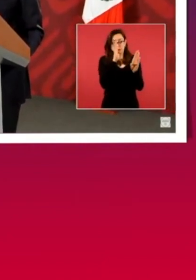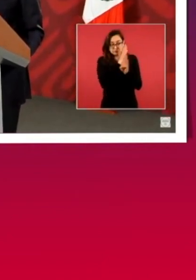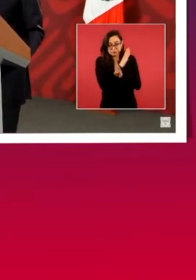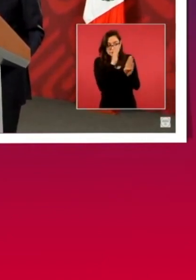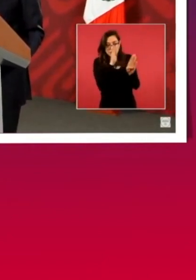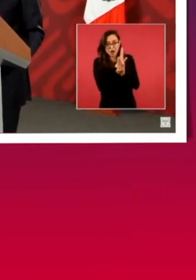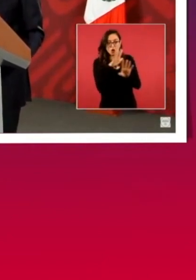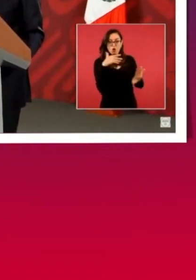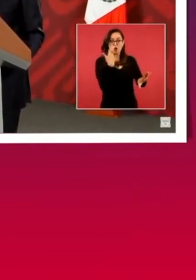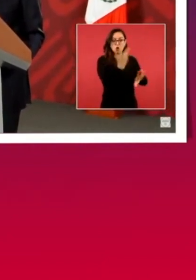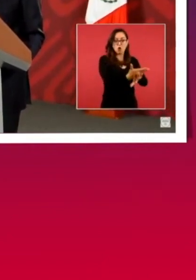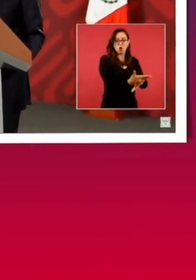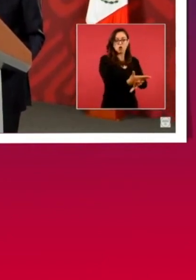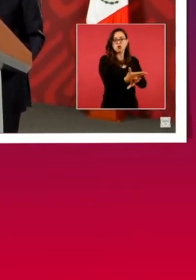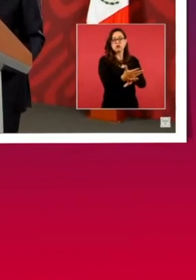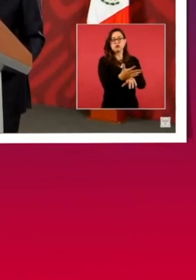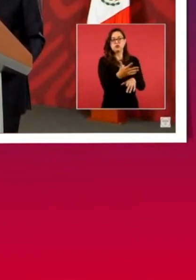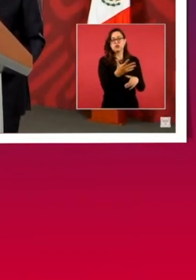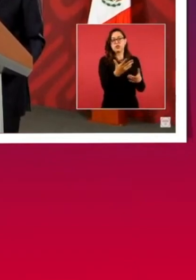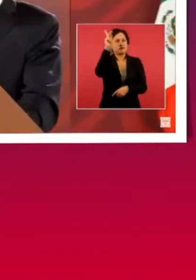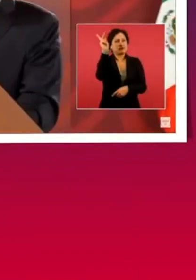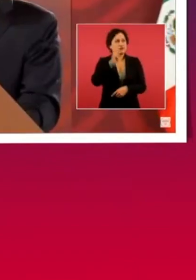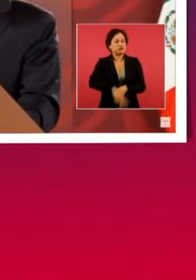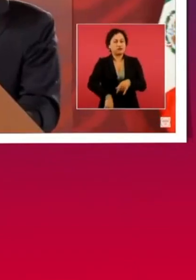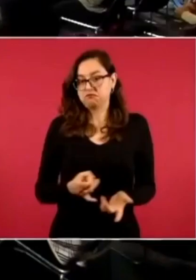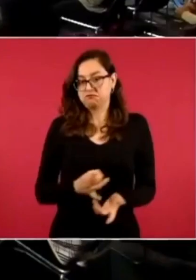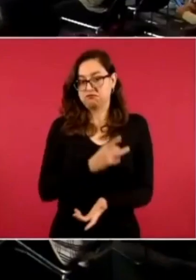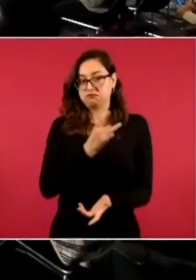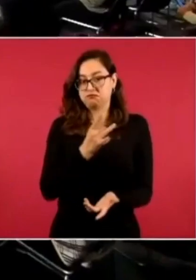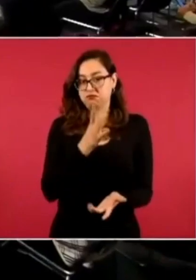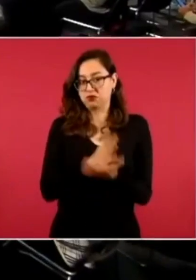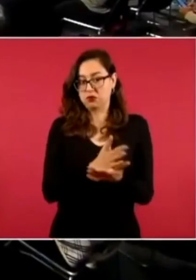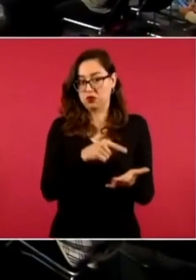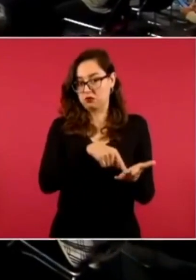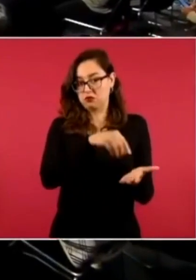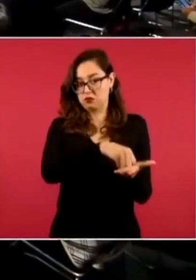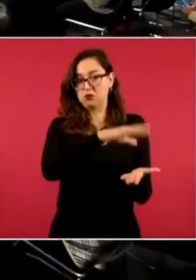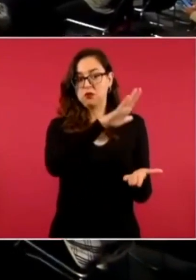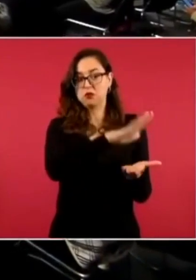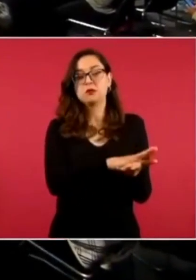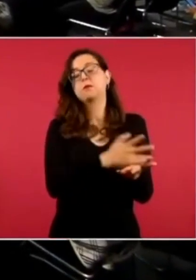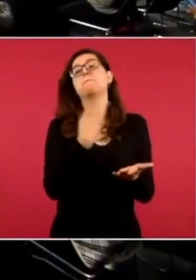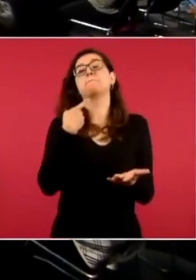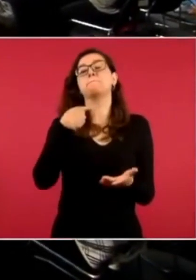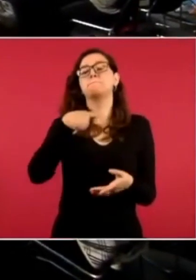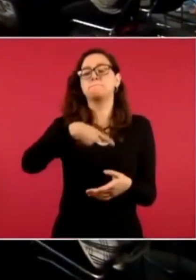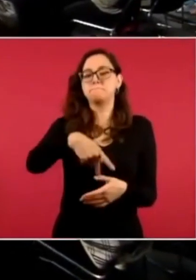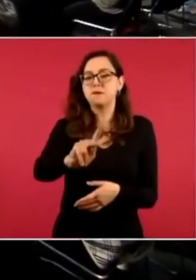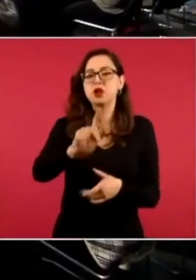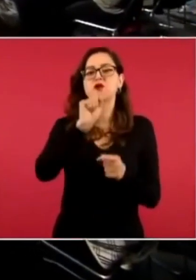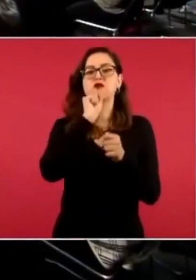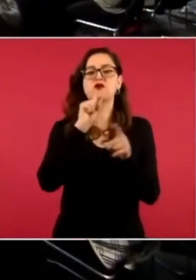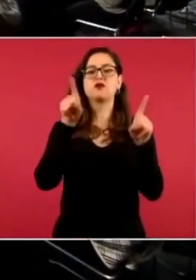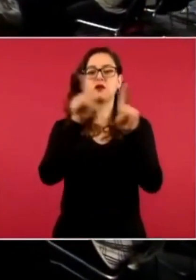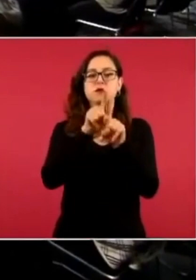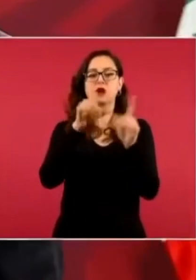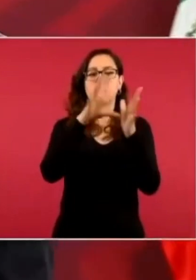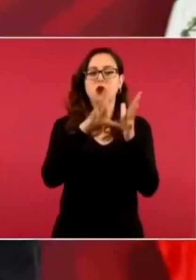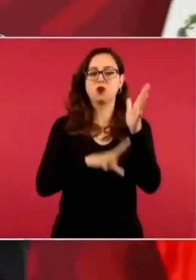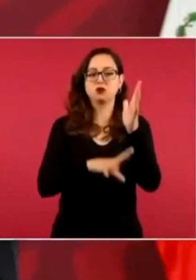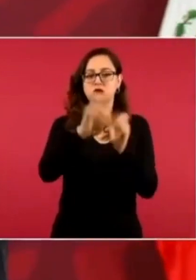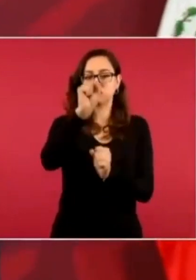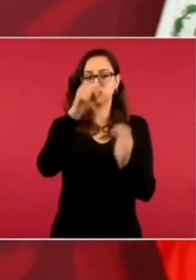se le tiene toda la confianza. Es su cuate. En la Constitución está